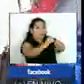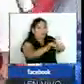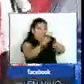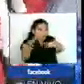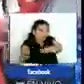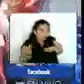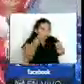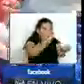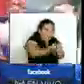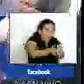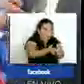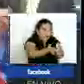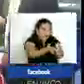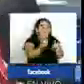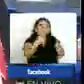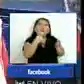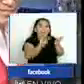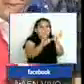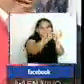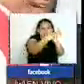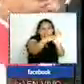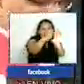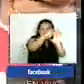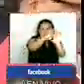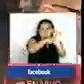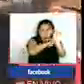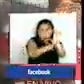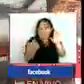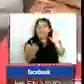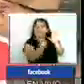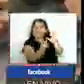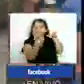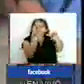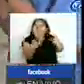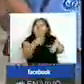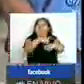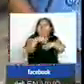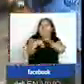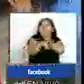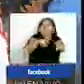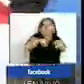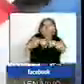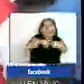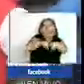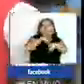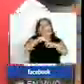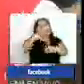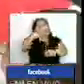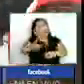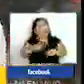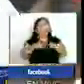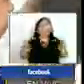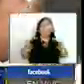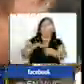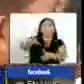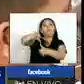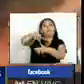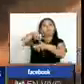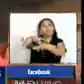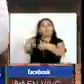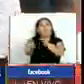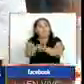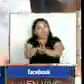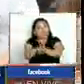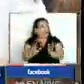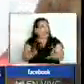para presentar la nómina de candidatos que van a buscar un curul en el órgano legislativo y el Parlamento Centroamericano en los